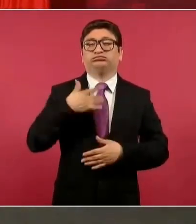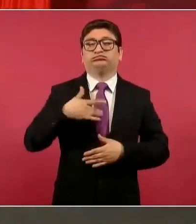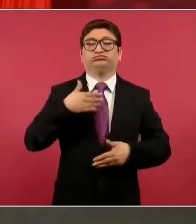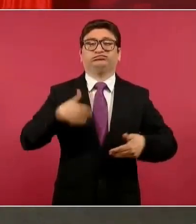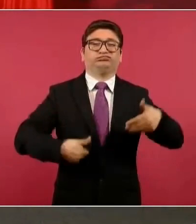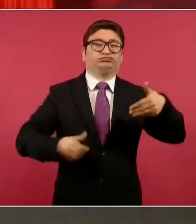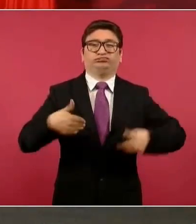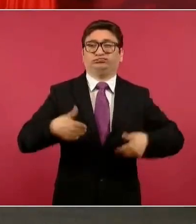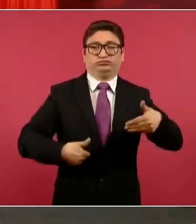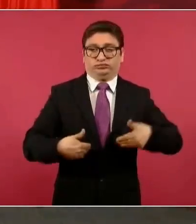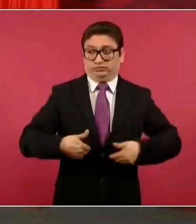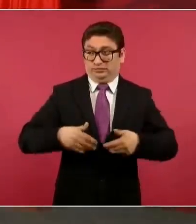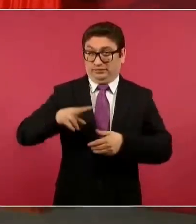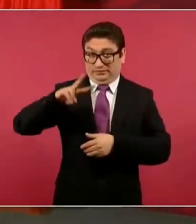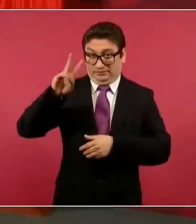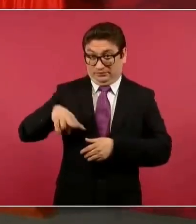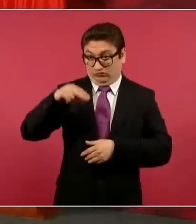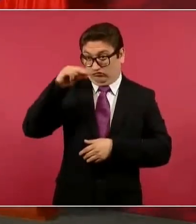que no sea así,